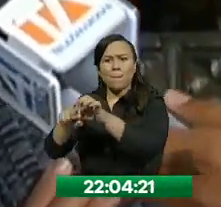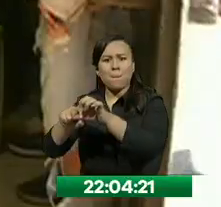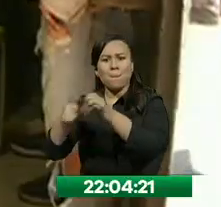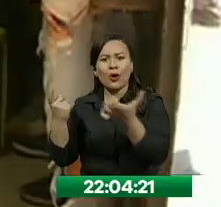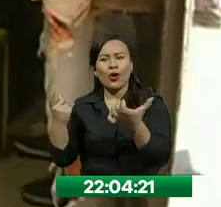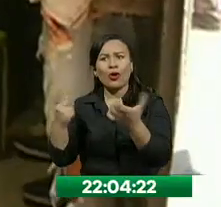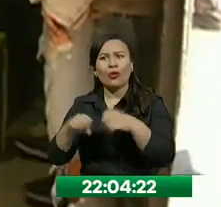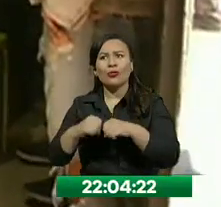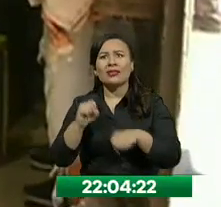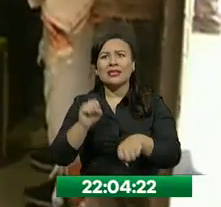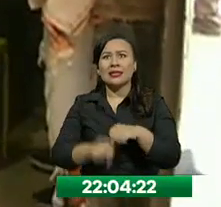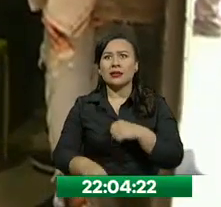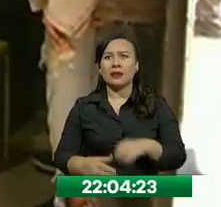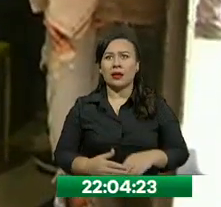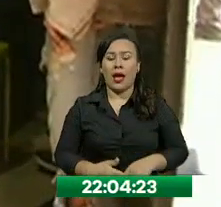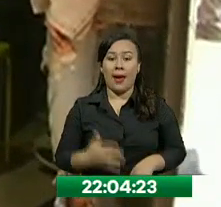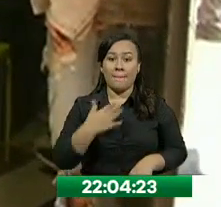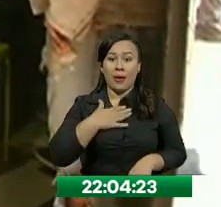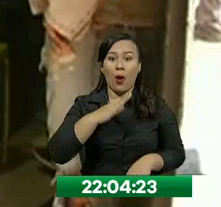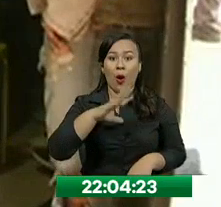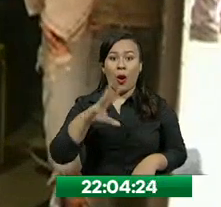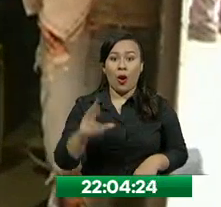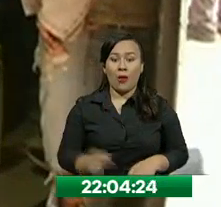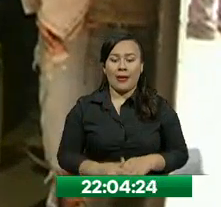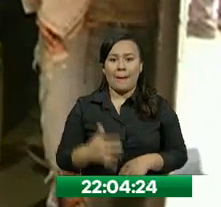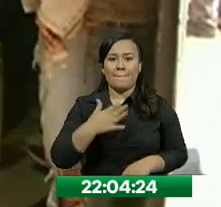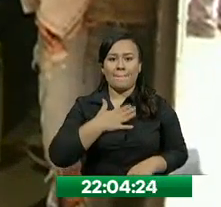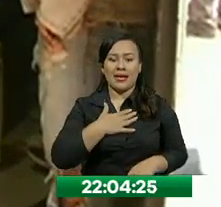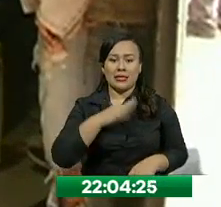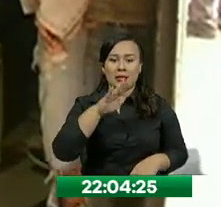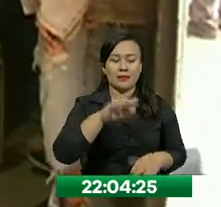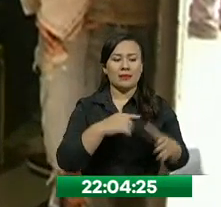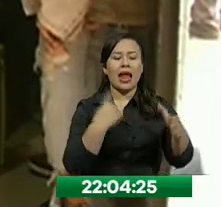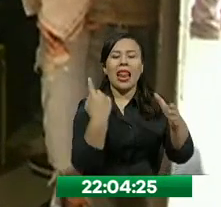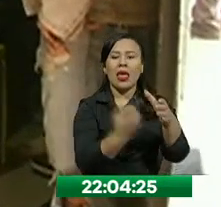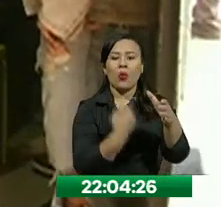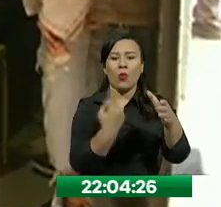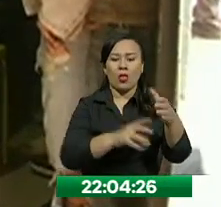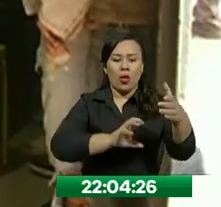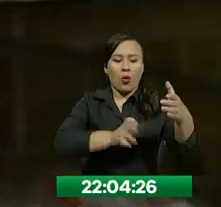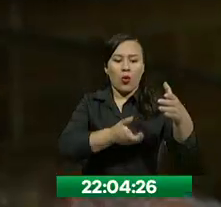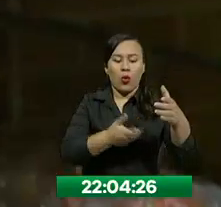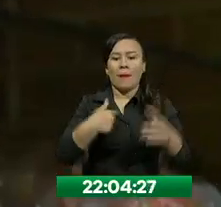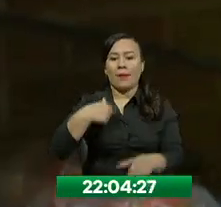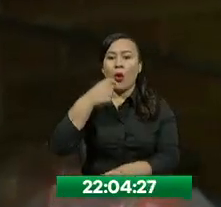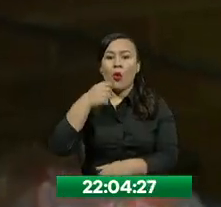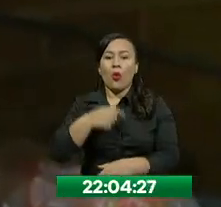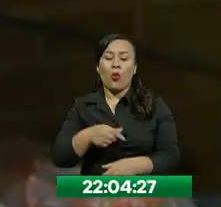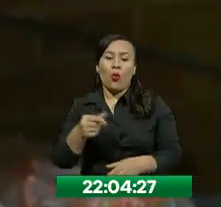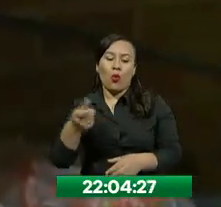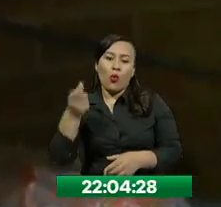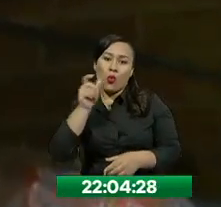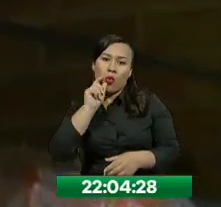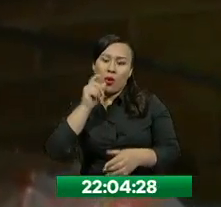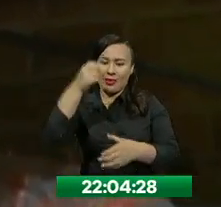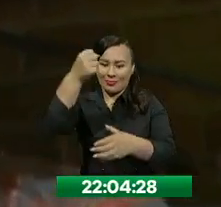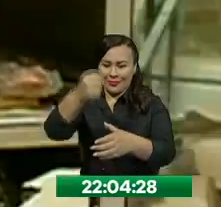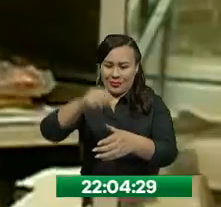destruidas. Lo mío se me han llevado lo que son las licuadoras, el defractor de jugo, una maleta que tenía